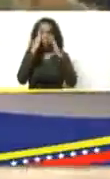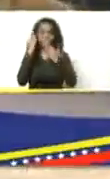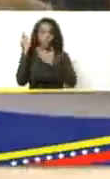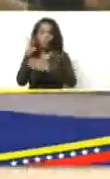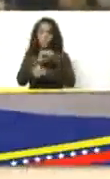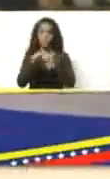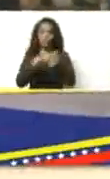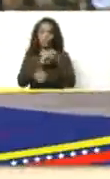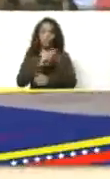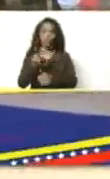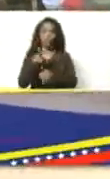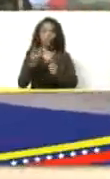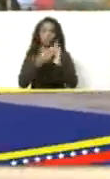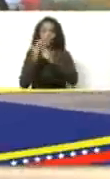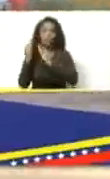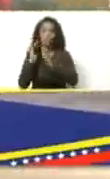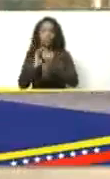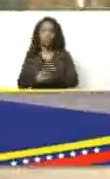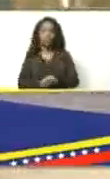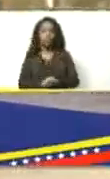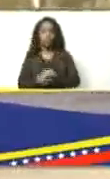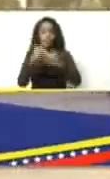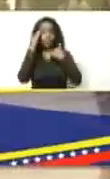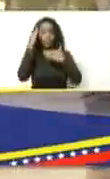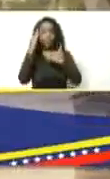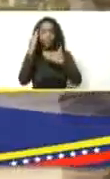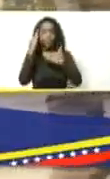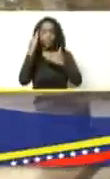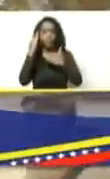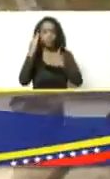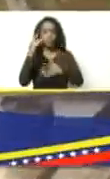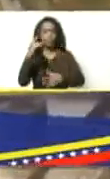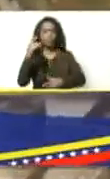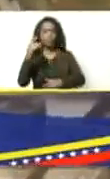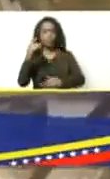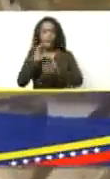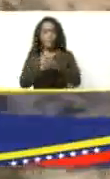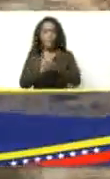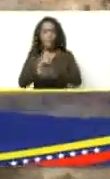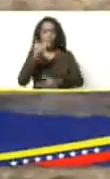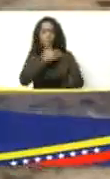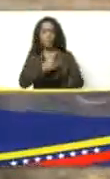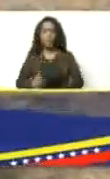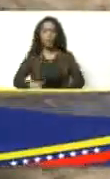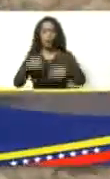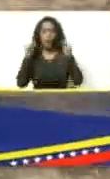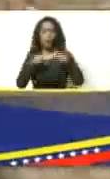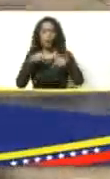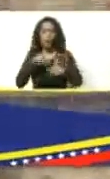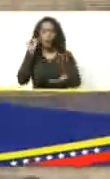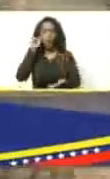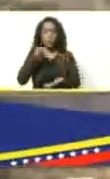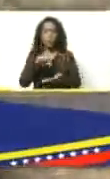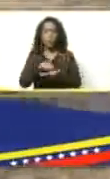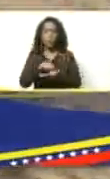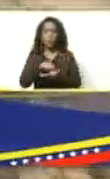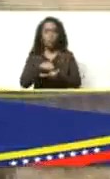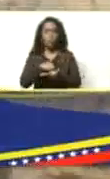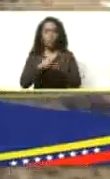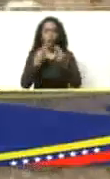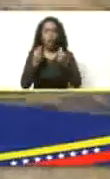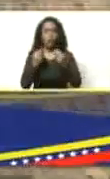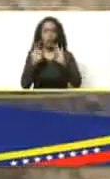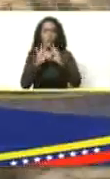viceministro de Comunas. Saludos, comandante presidente. Bueno, es aquí, en el núcleo de la economía